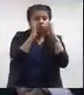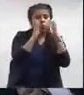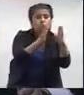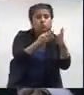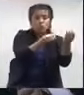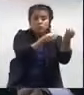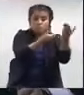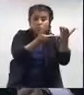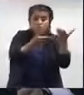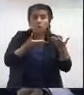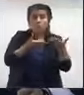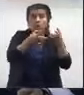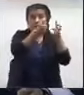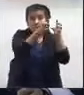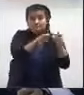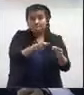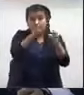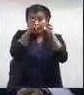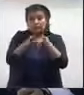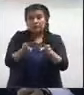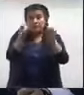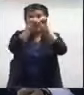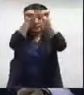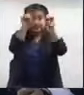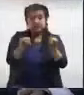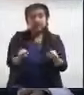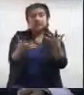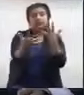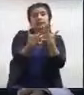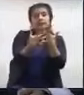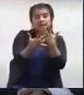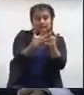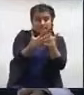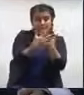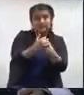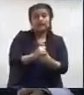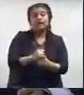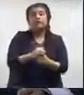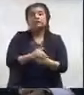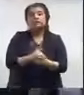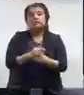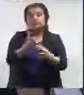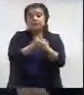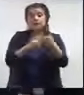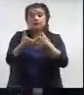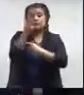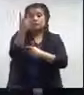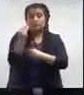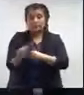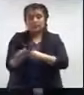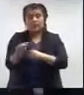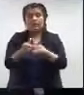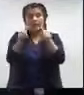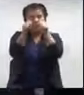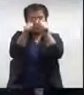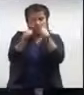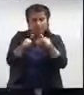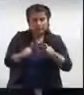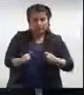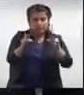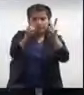presentadas en contra de personal del sistema penitenciario. La Unidad de Análisis de Información